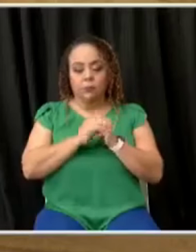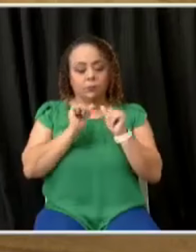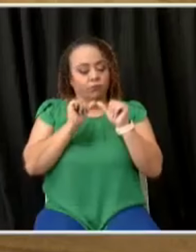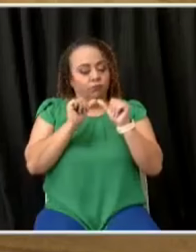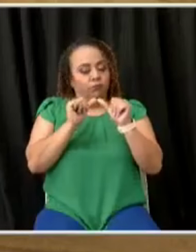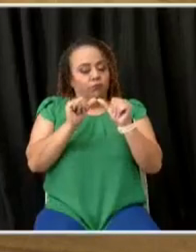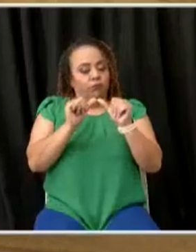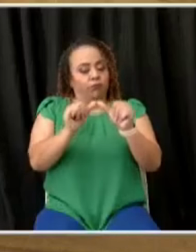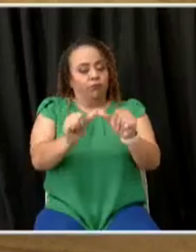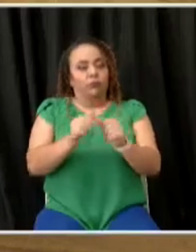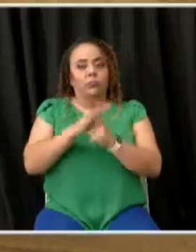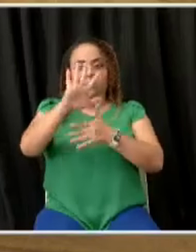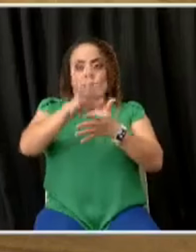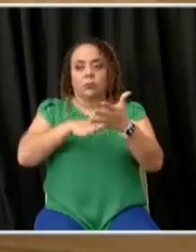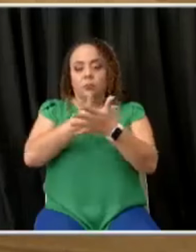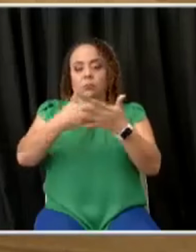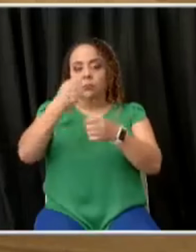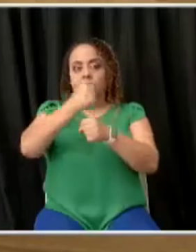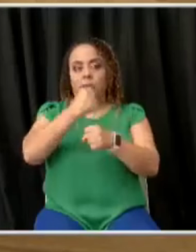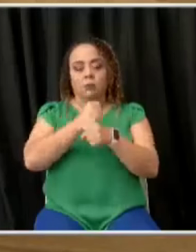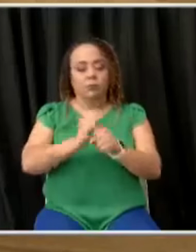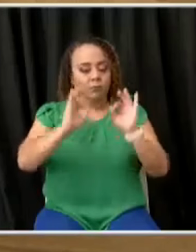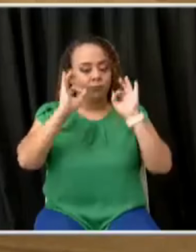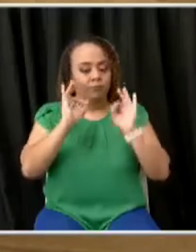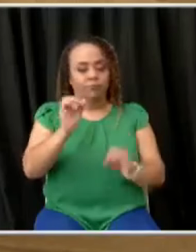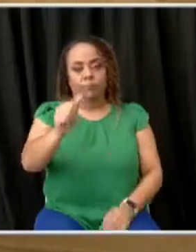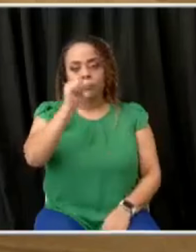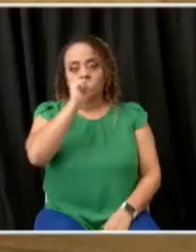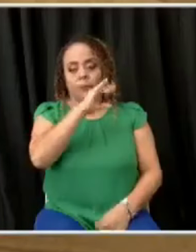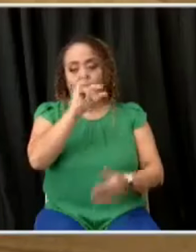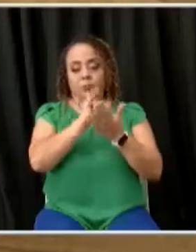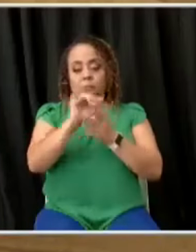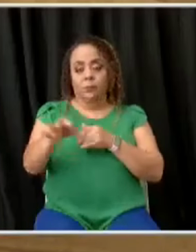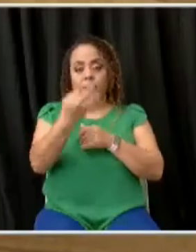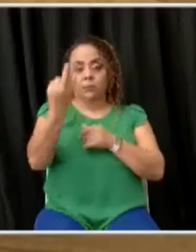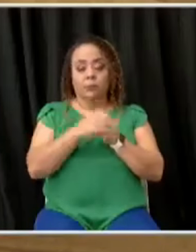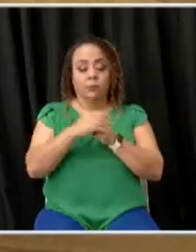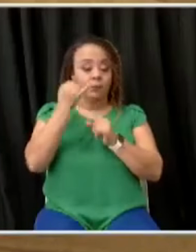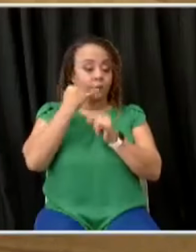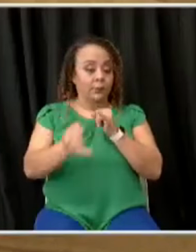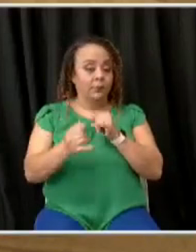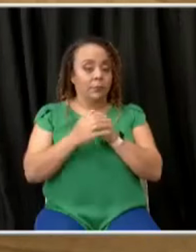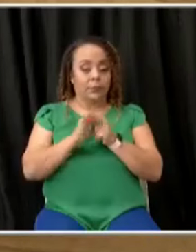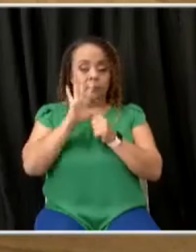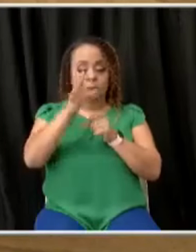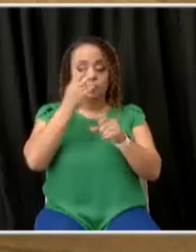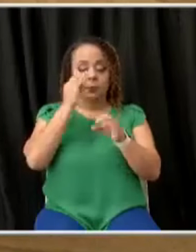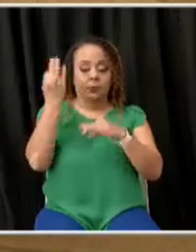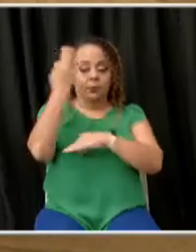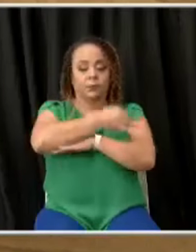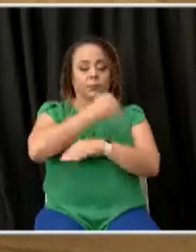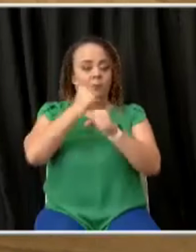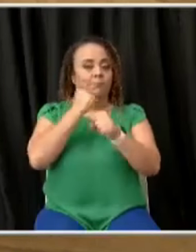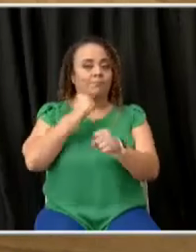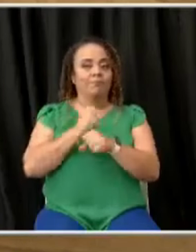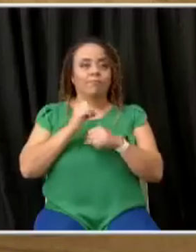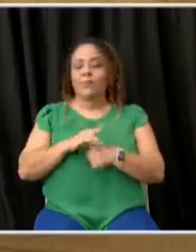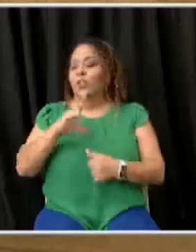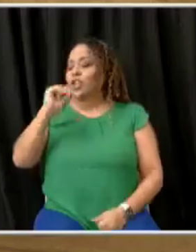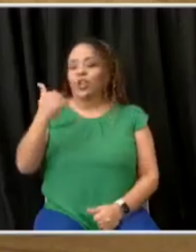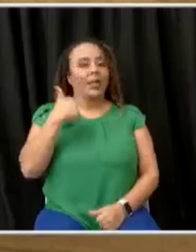mantenerse durante su jornada laboral bien hidratado, y de esta forma al finalizar su jornada laboral no va a